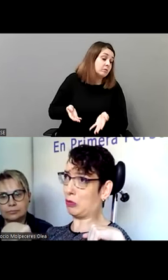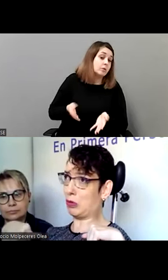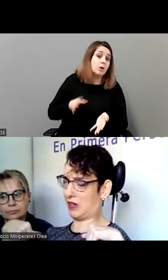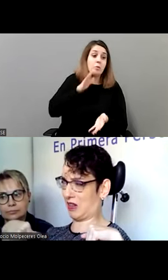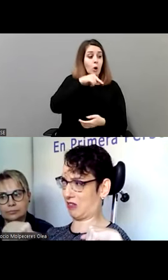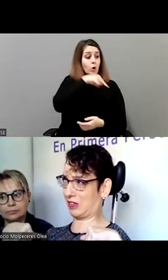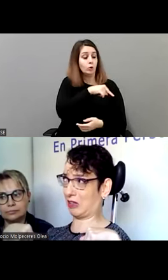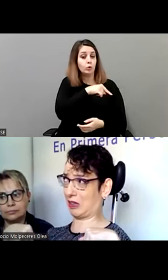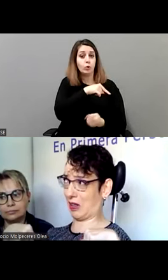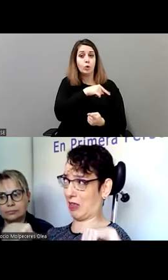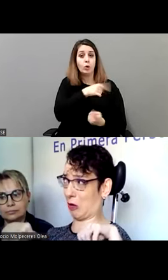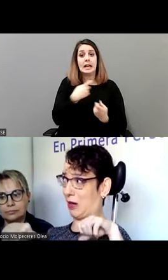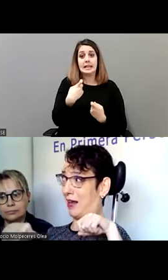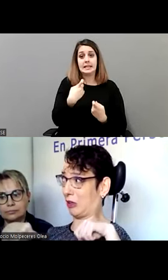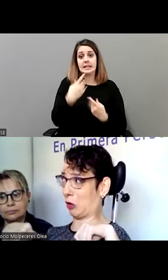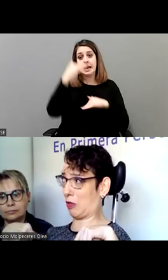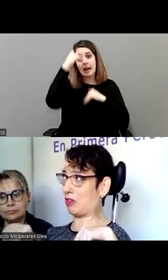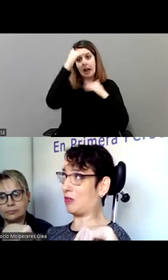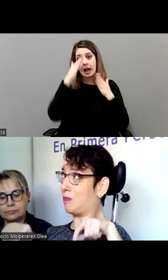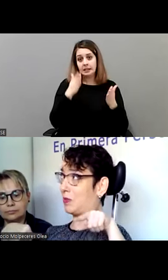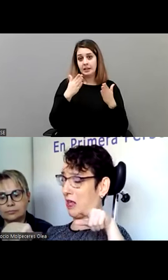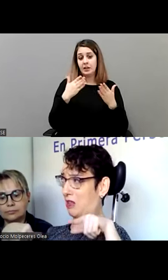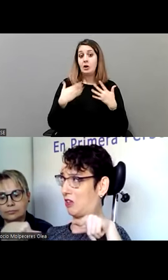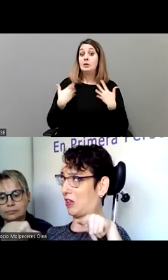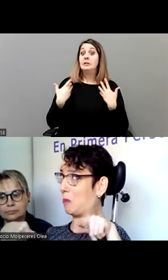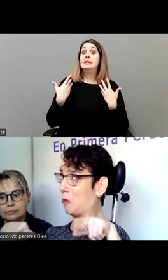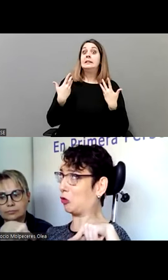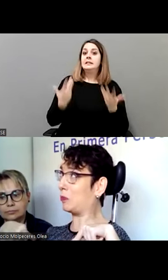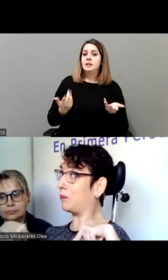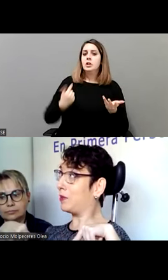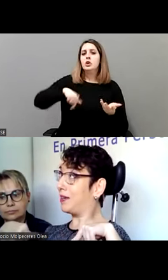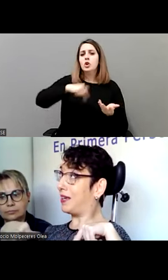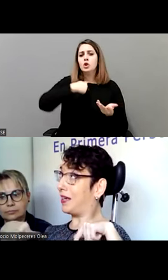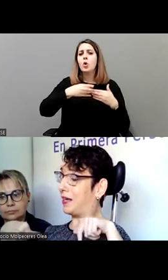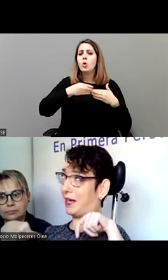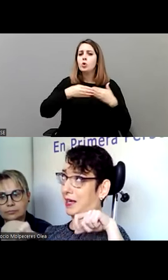tú necesitas atención. Entonces necesitamos